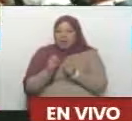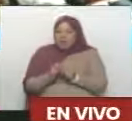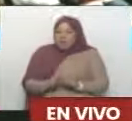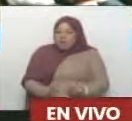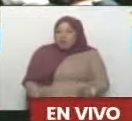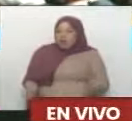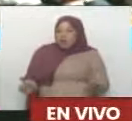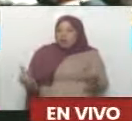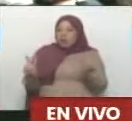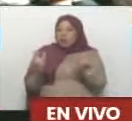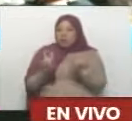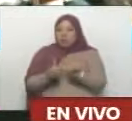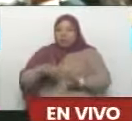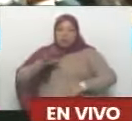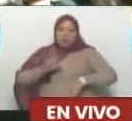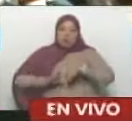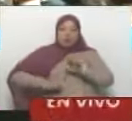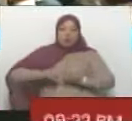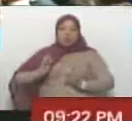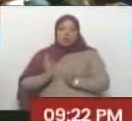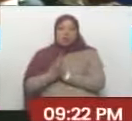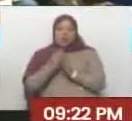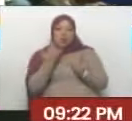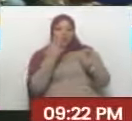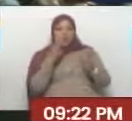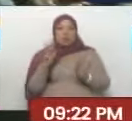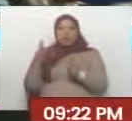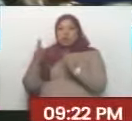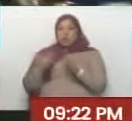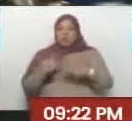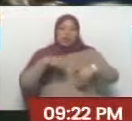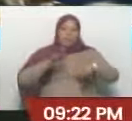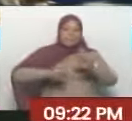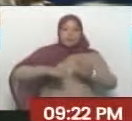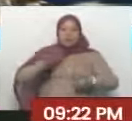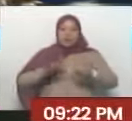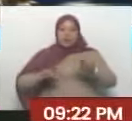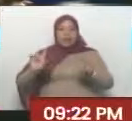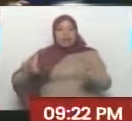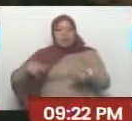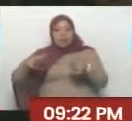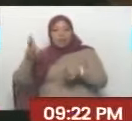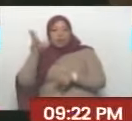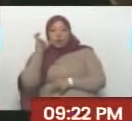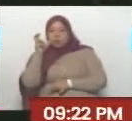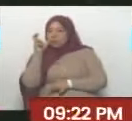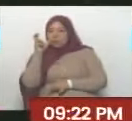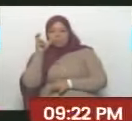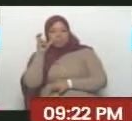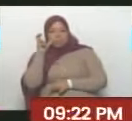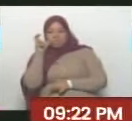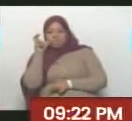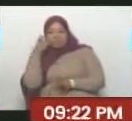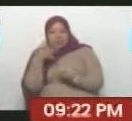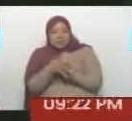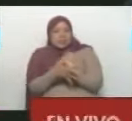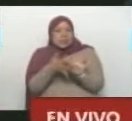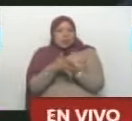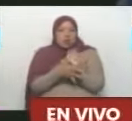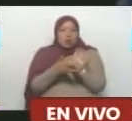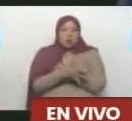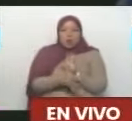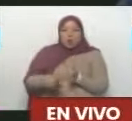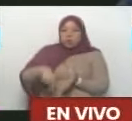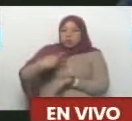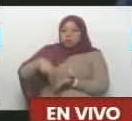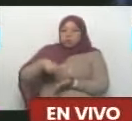Los bandos y parrandas de los Santos Inocentes de Caucagua no es el tema de la música, el canto y el